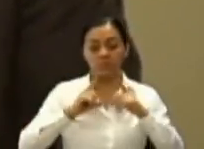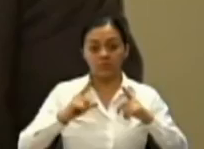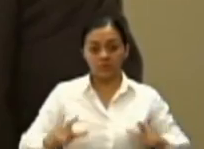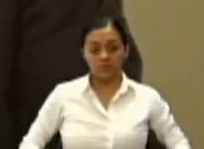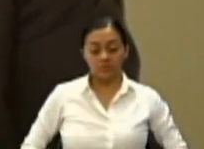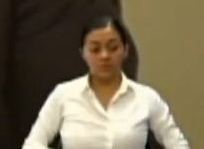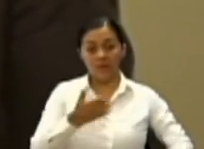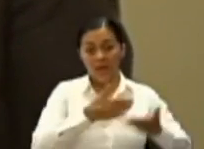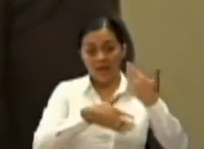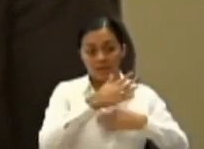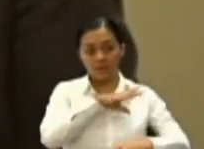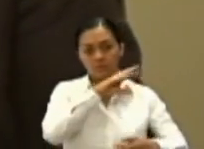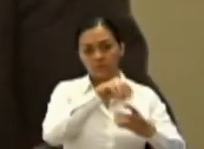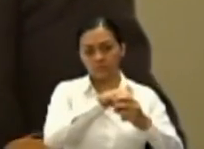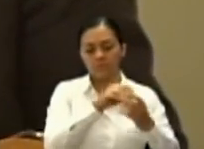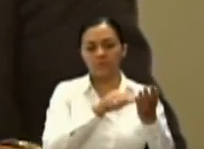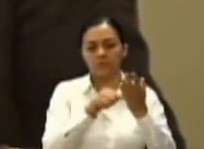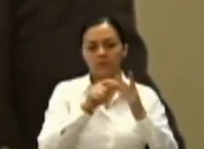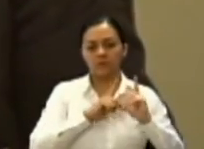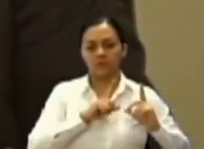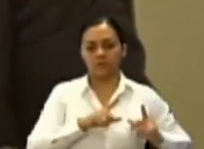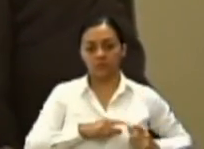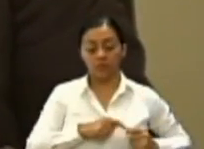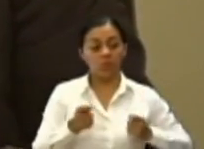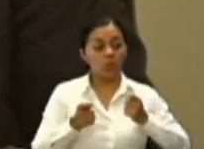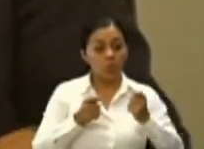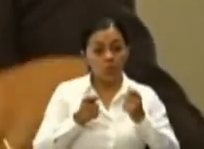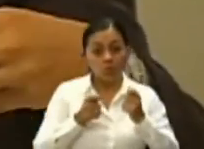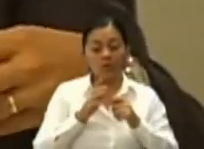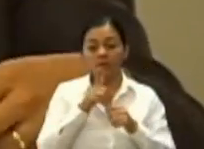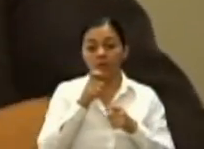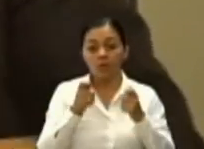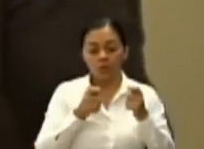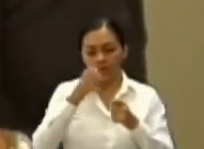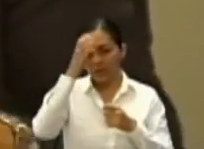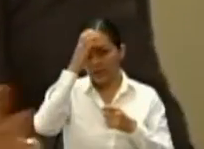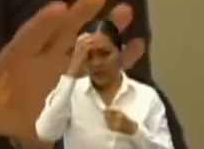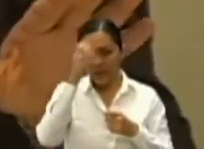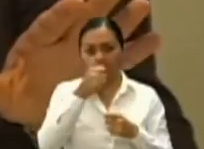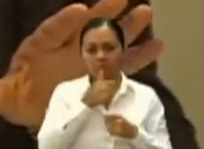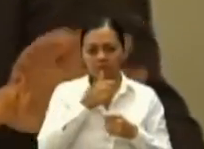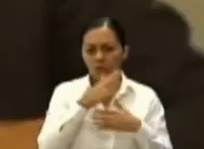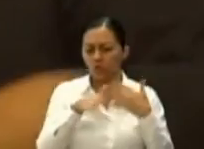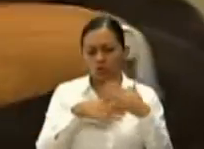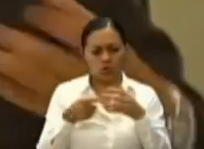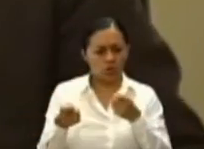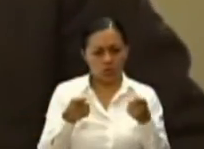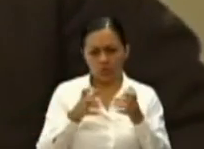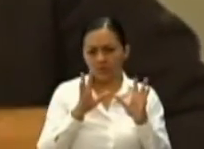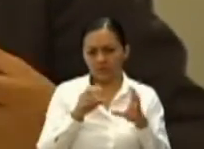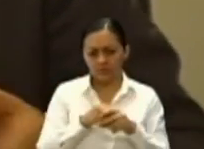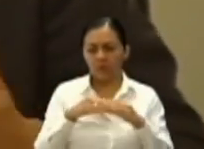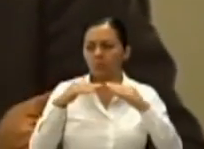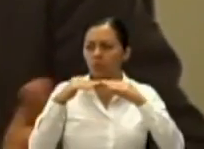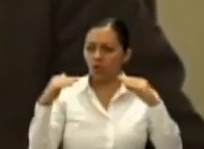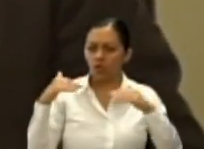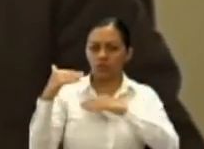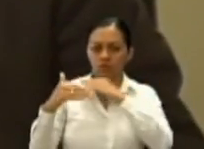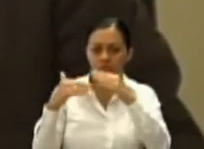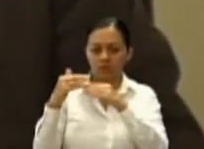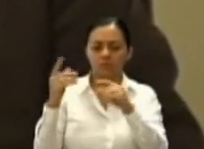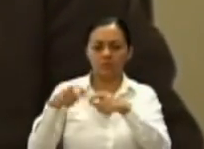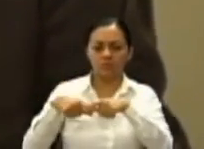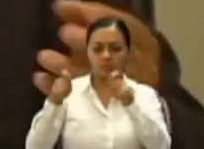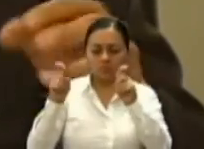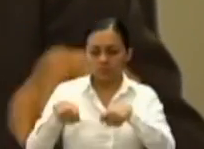parte de mi interés salud ya y supuestamente controlaba los militares las clínicas privadas eso siempre se ha controlado estándares procedimientos etcétera